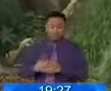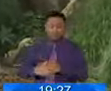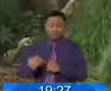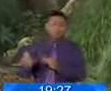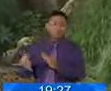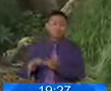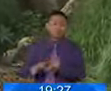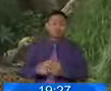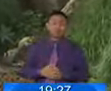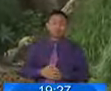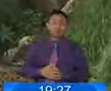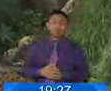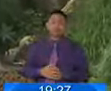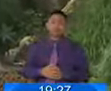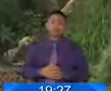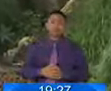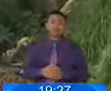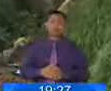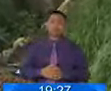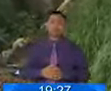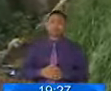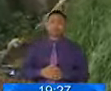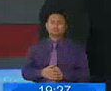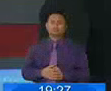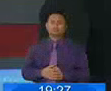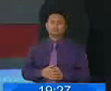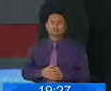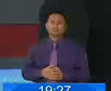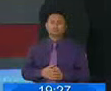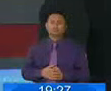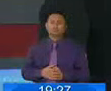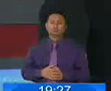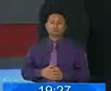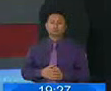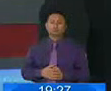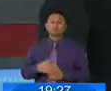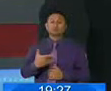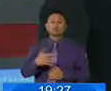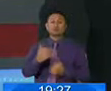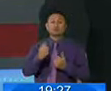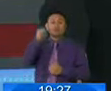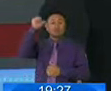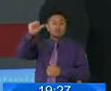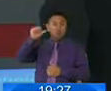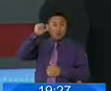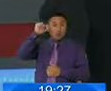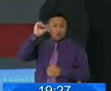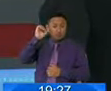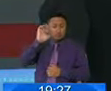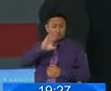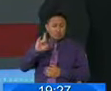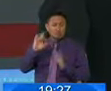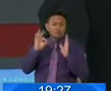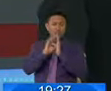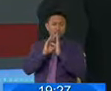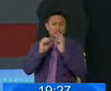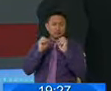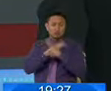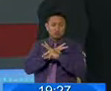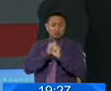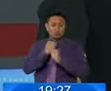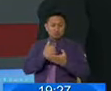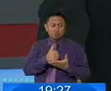querido. En Quito informó Iván Casamen. Un audio difundido por las redes sociales ayudó a que